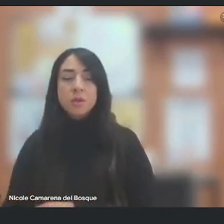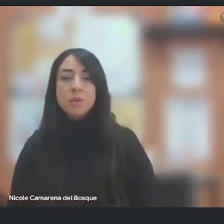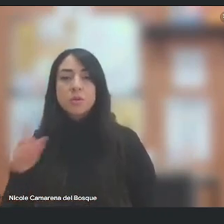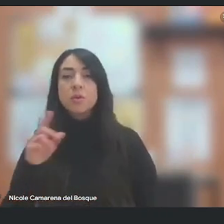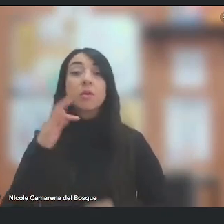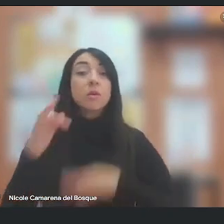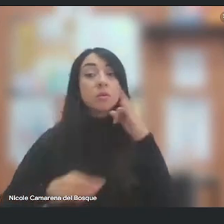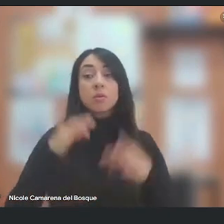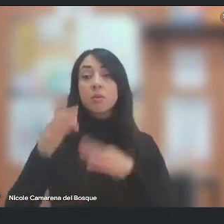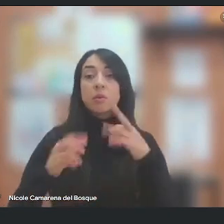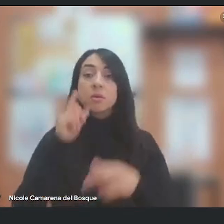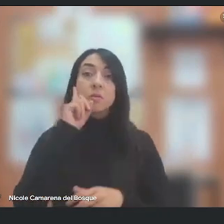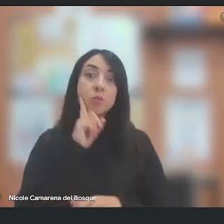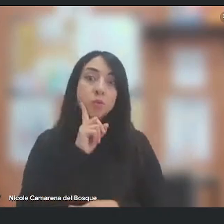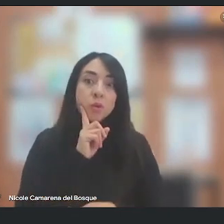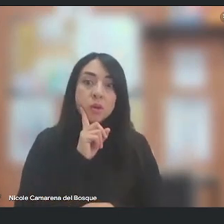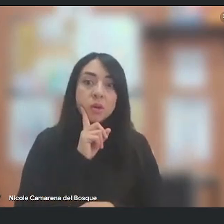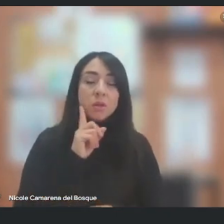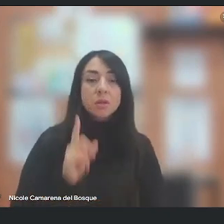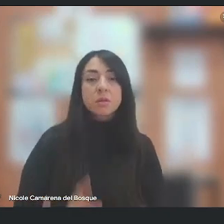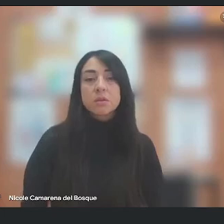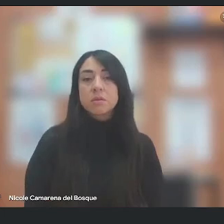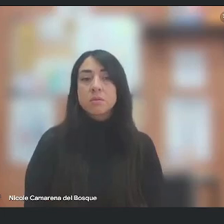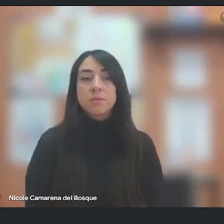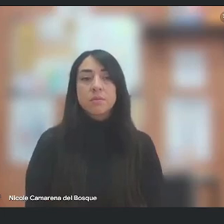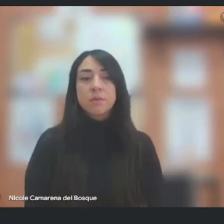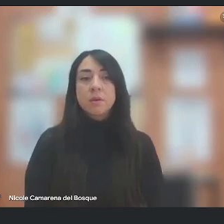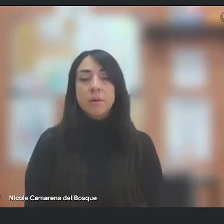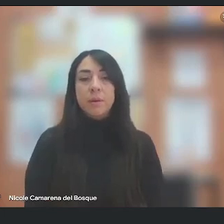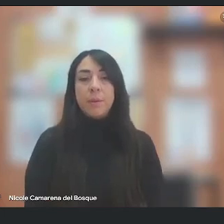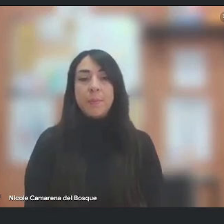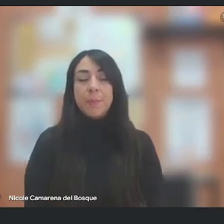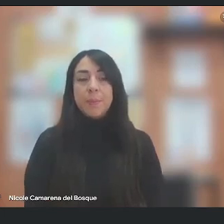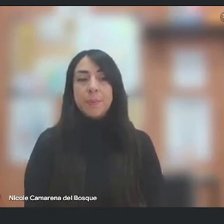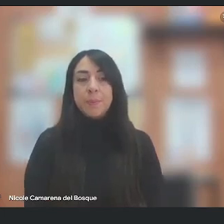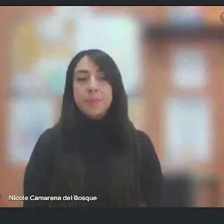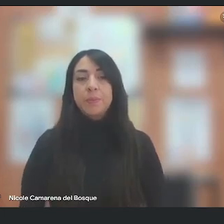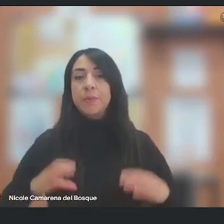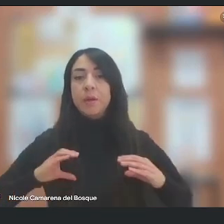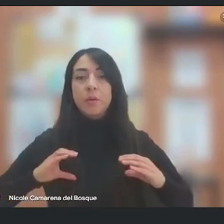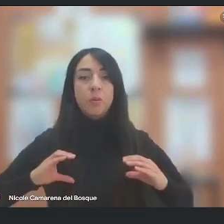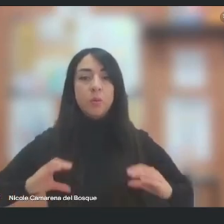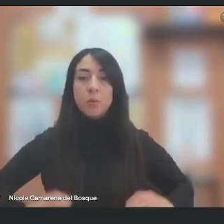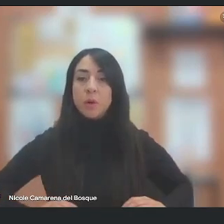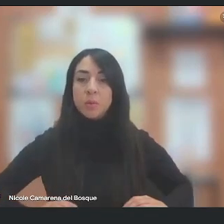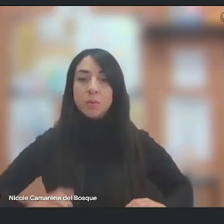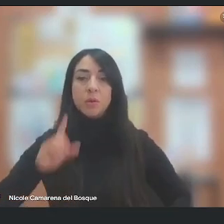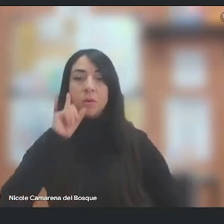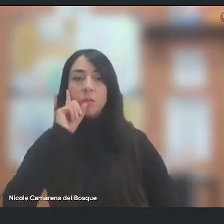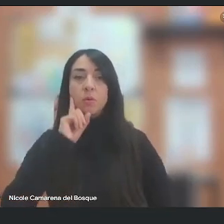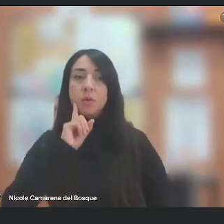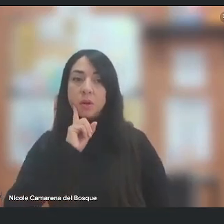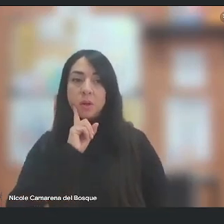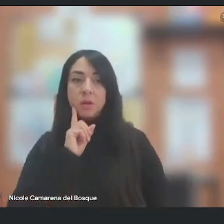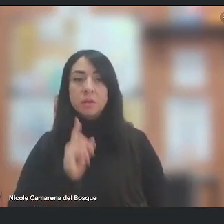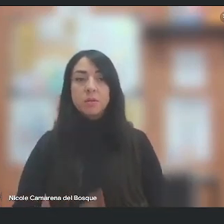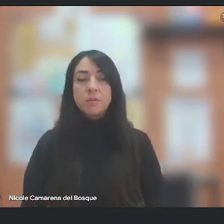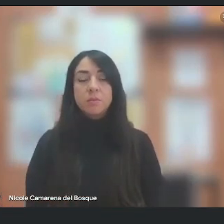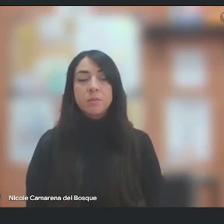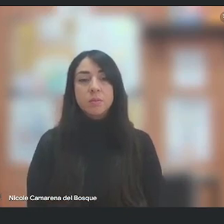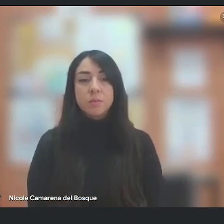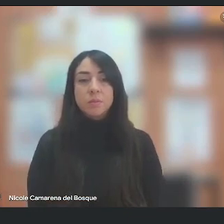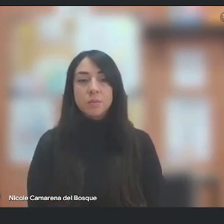prevenir otras complicaciones, otras enfermedades, y evita infecciones Evita el manejo inadecuado